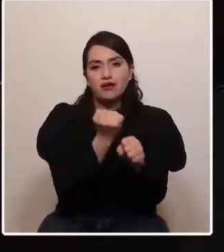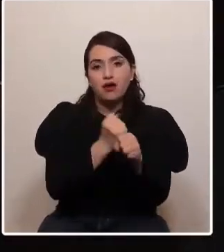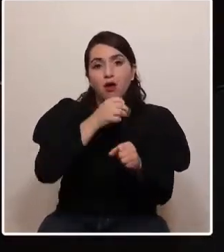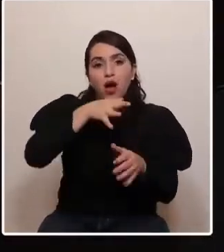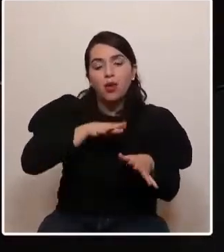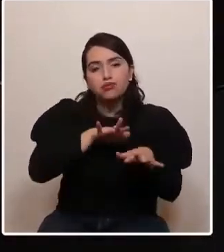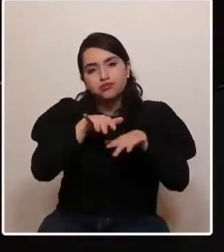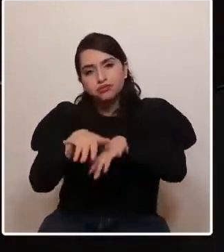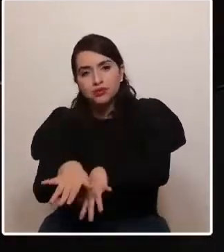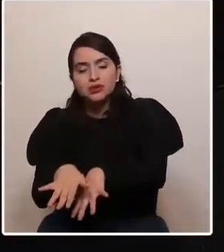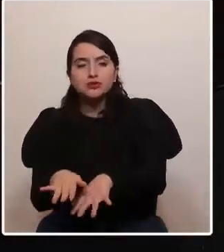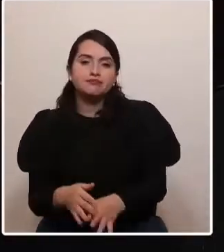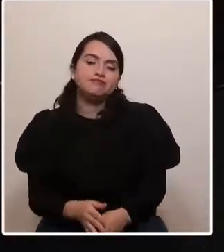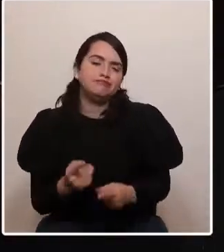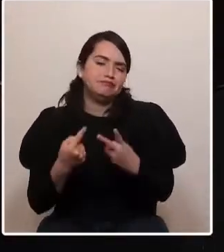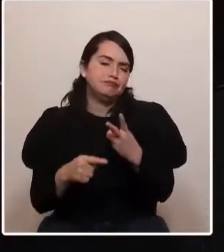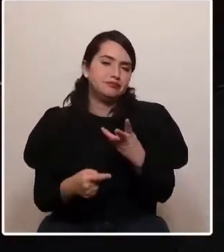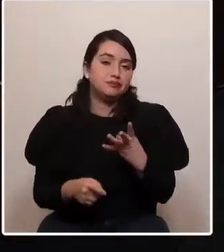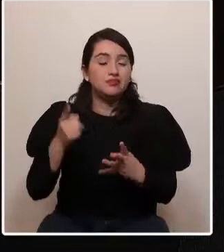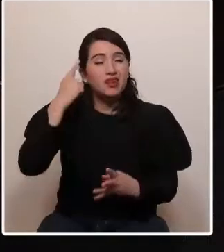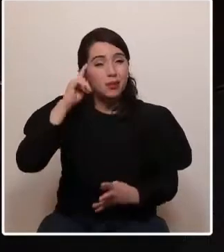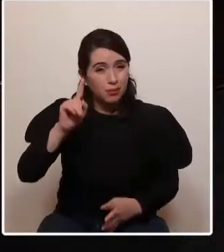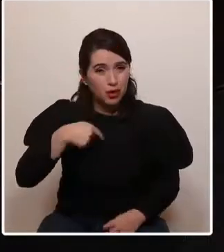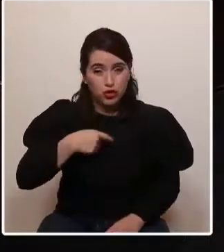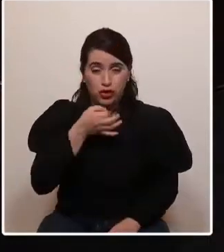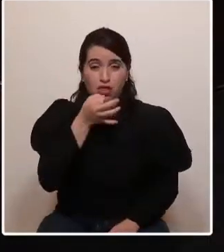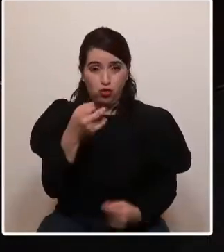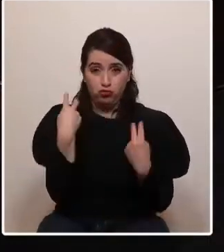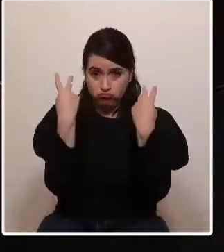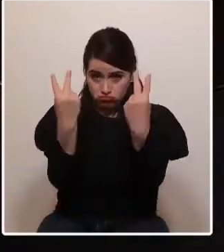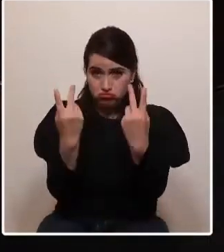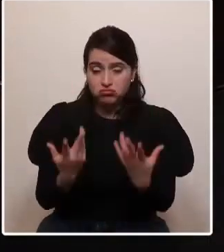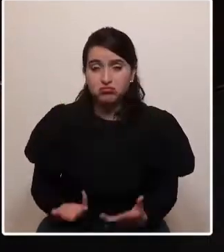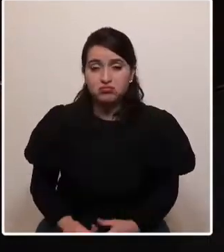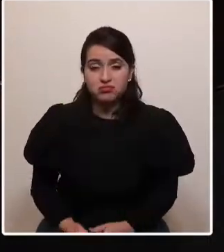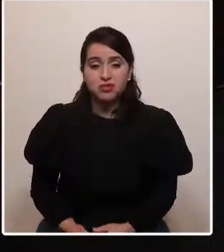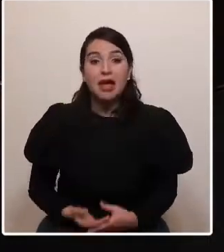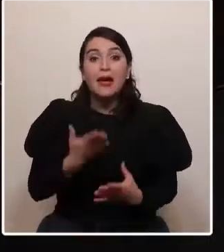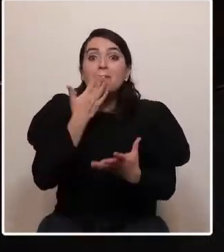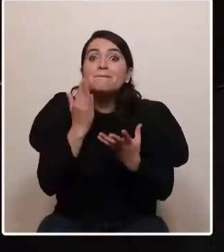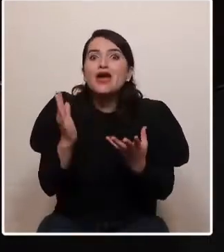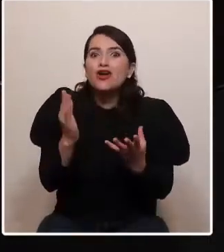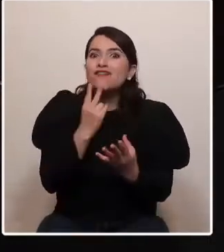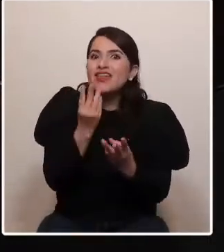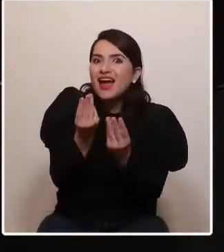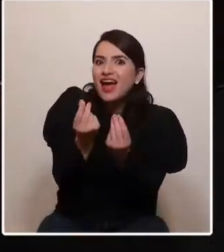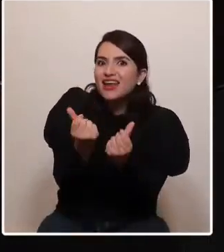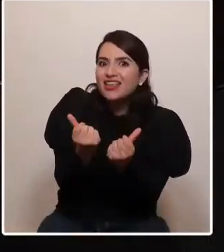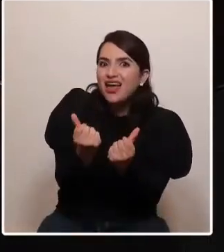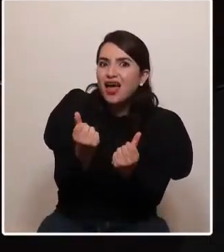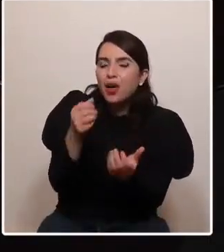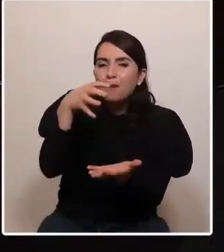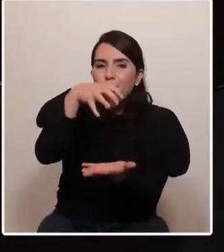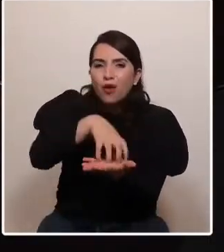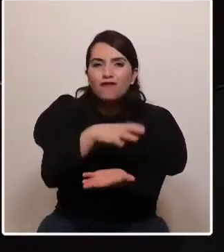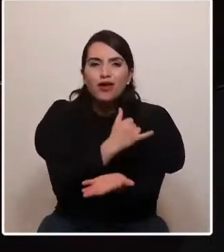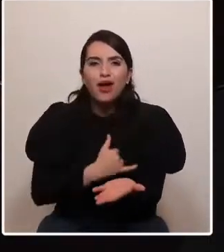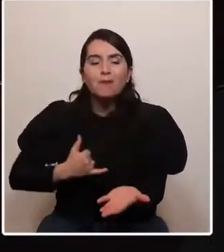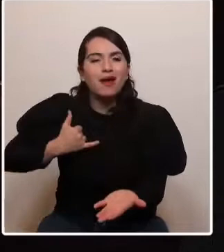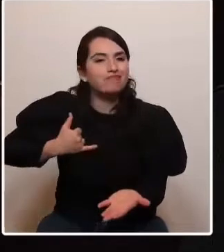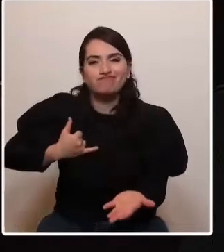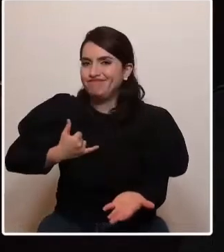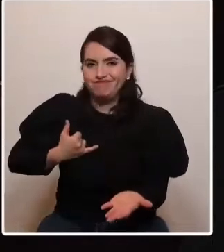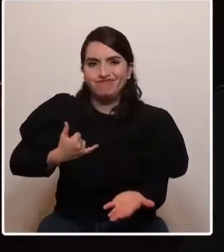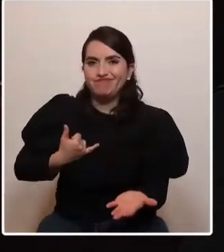No obstante, me atrevo a decir, no ha implicado un mejoramiento de la calidad de vida del pueblo aymara, no ha